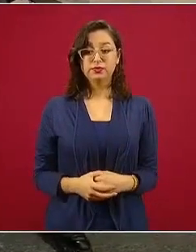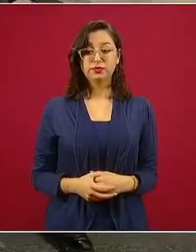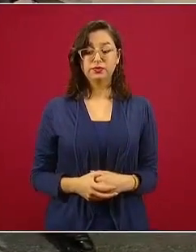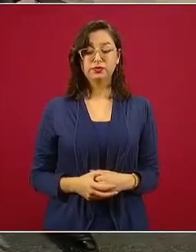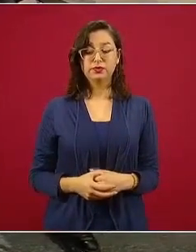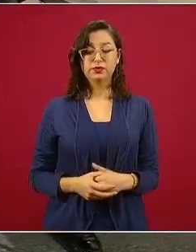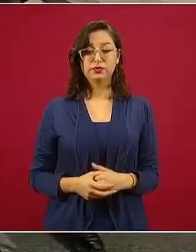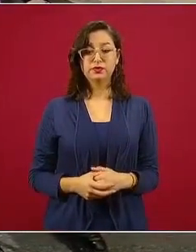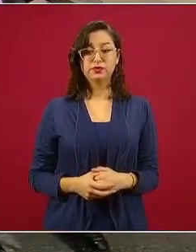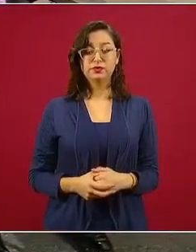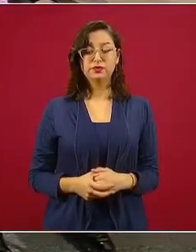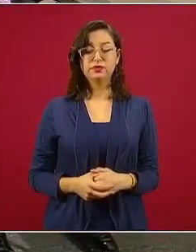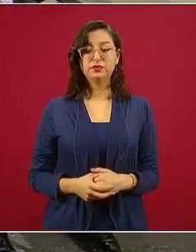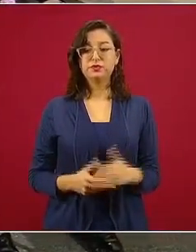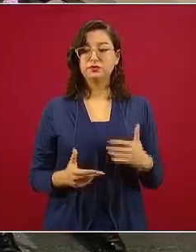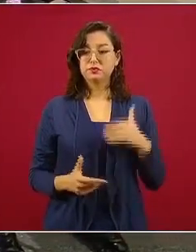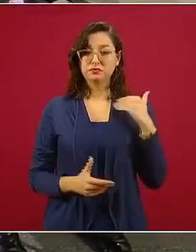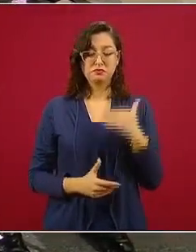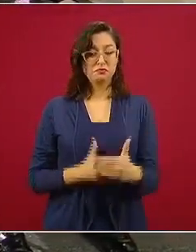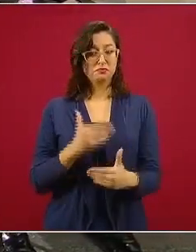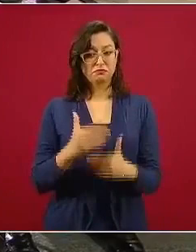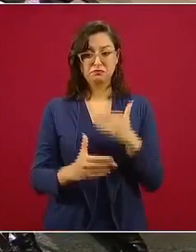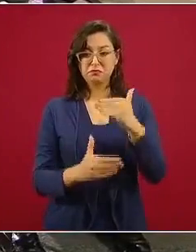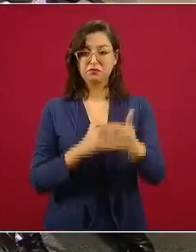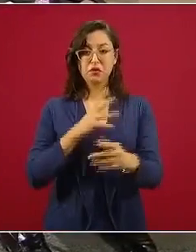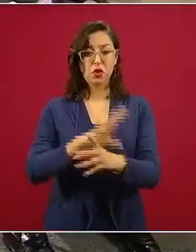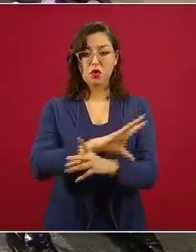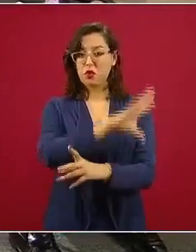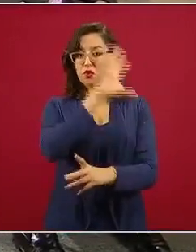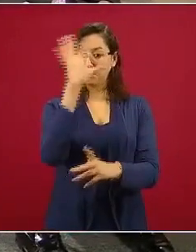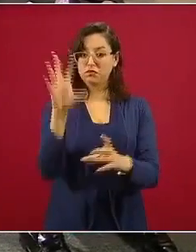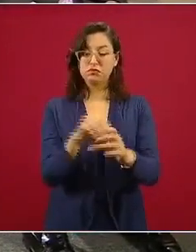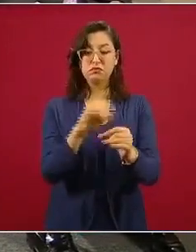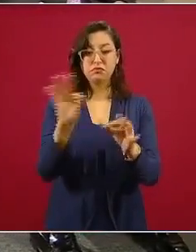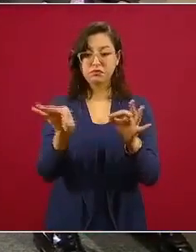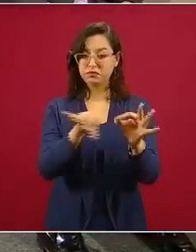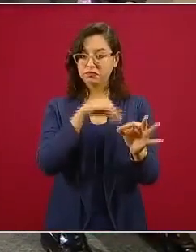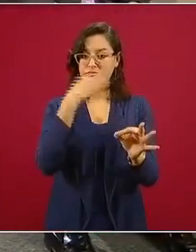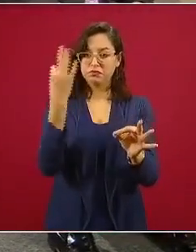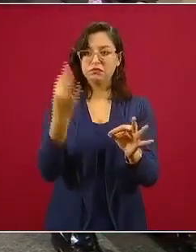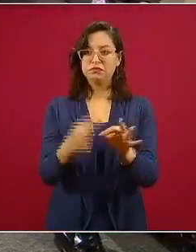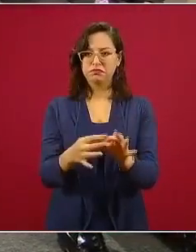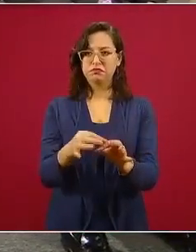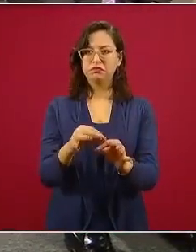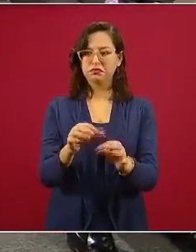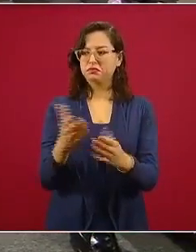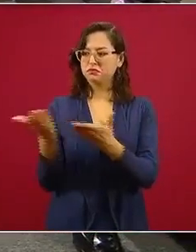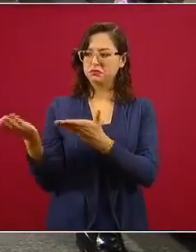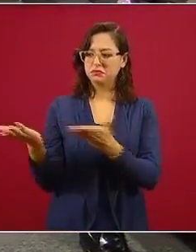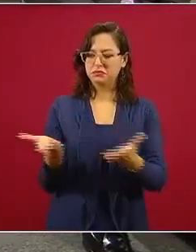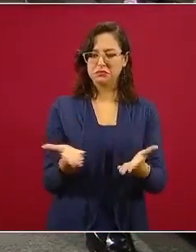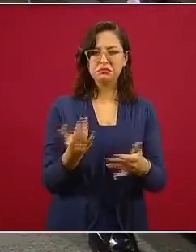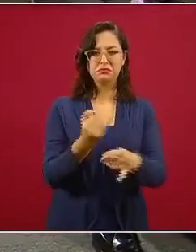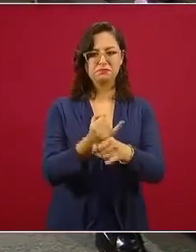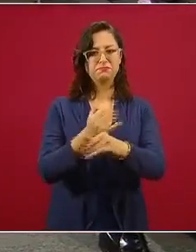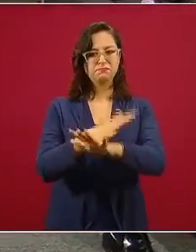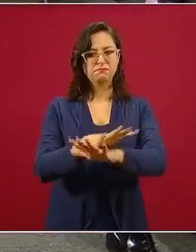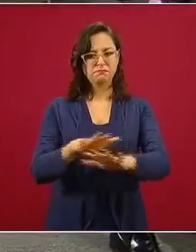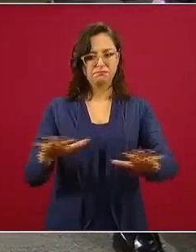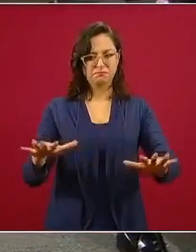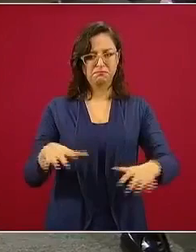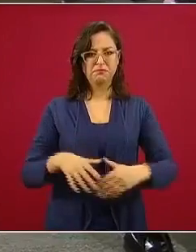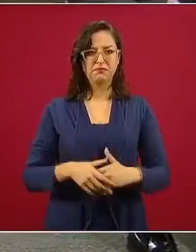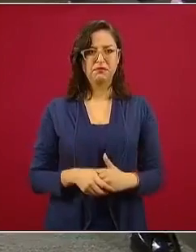cumpliendo todos los procedimientos legales. Queremos agradecer